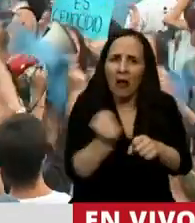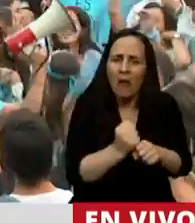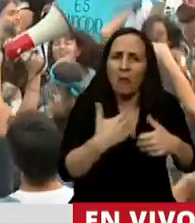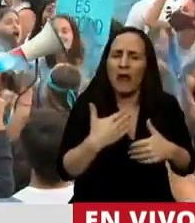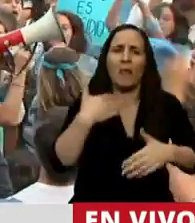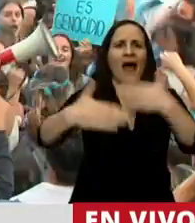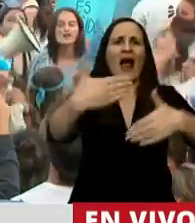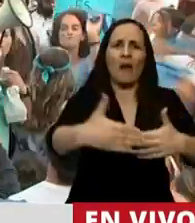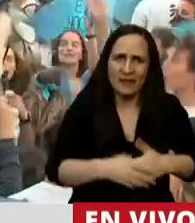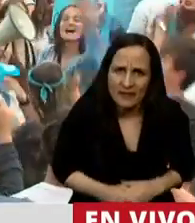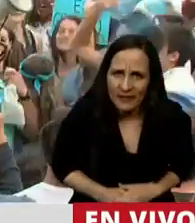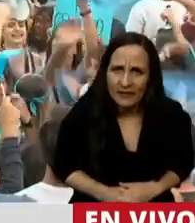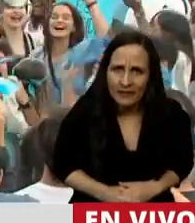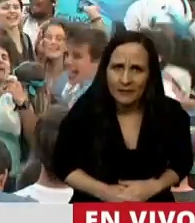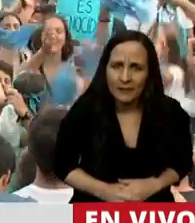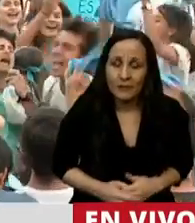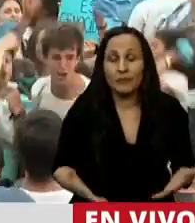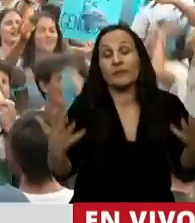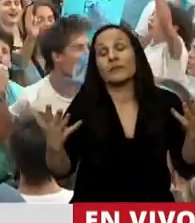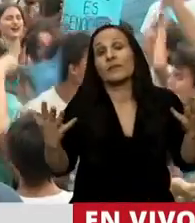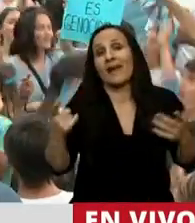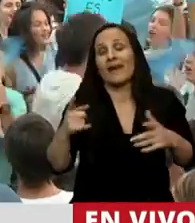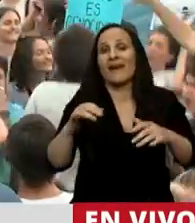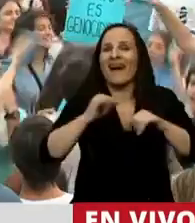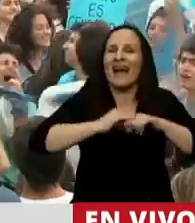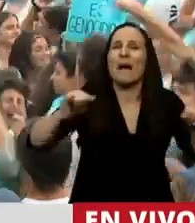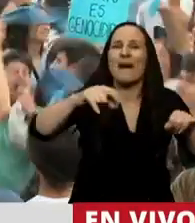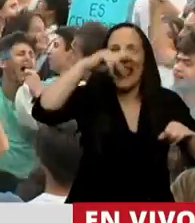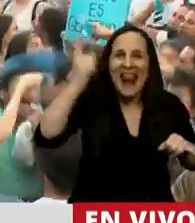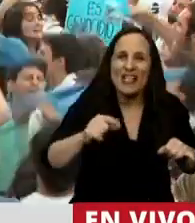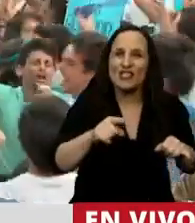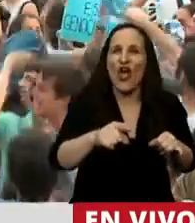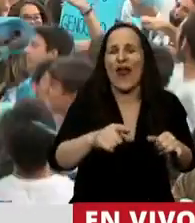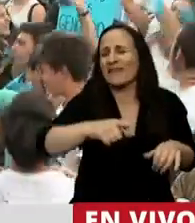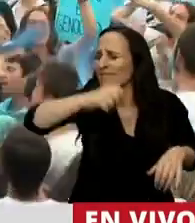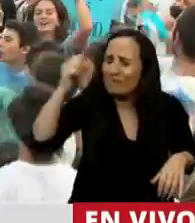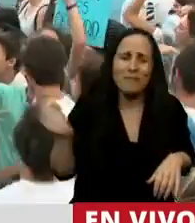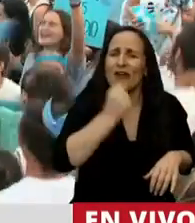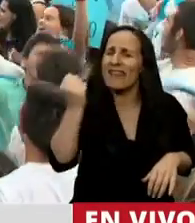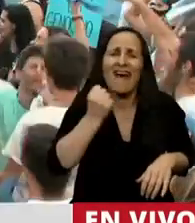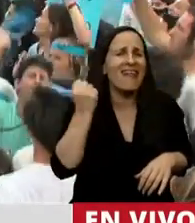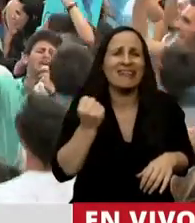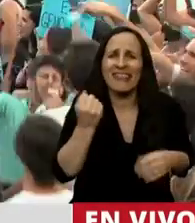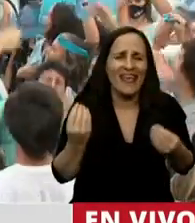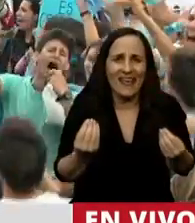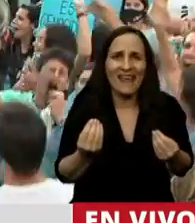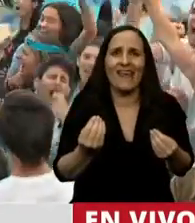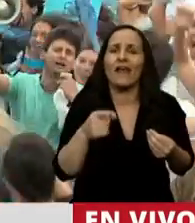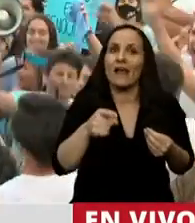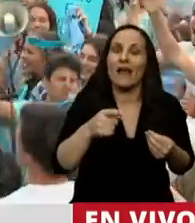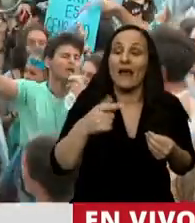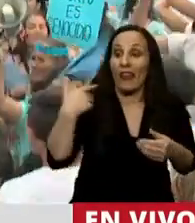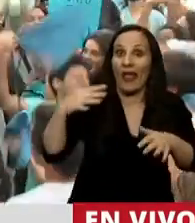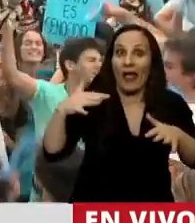avanzar? Miren, por supuesto la campaña nacional, un actor vital, protagonista de lo que